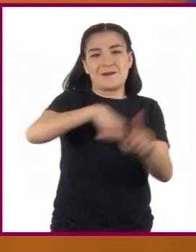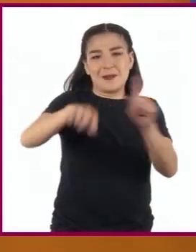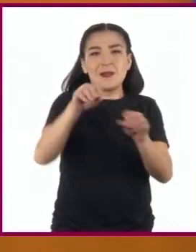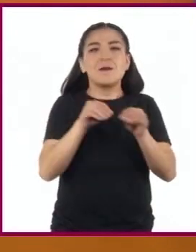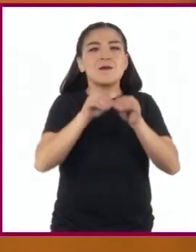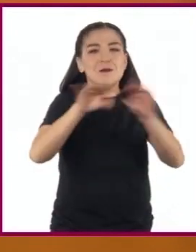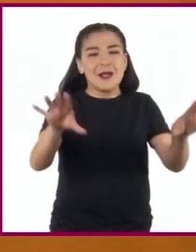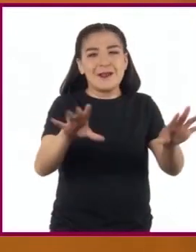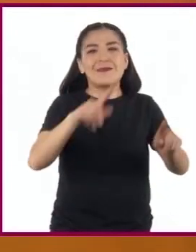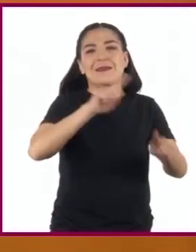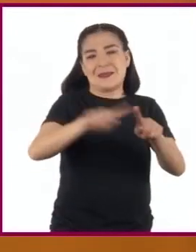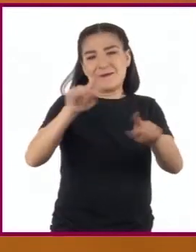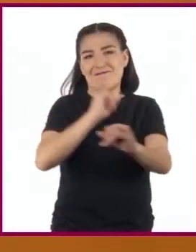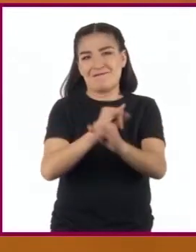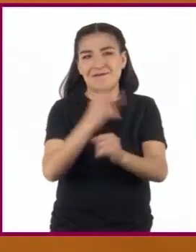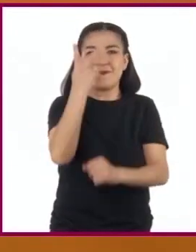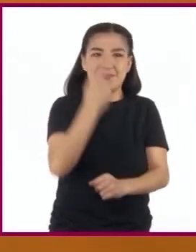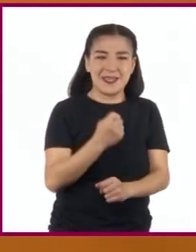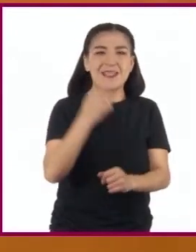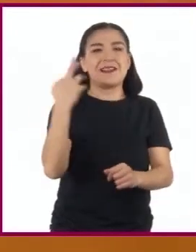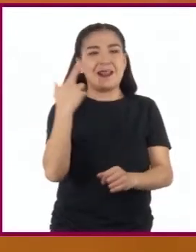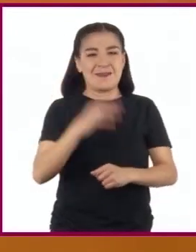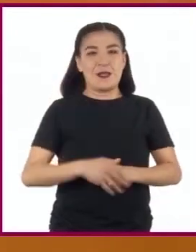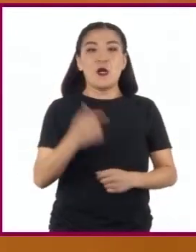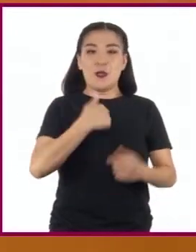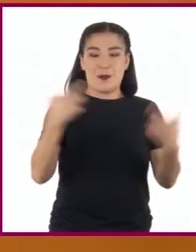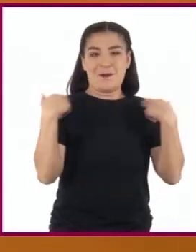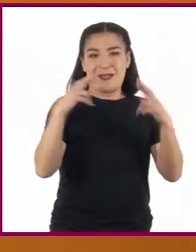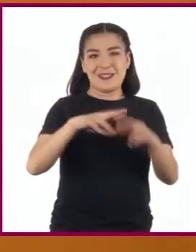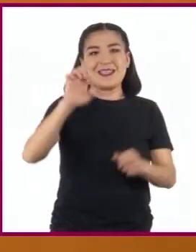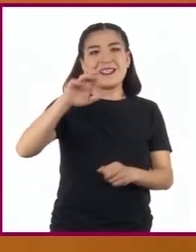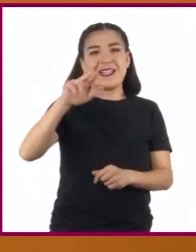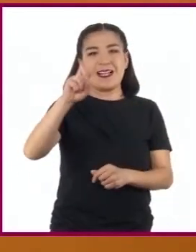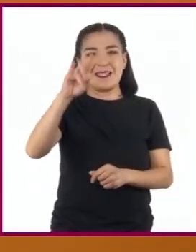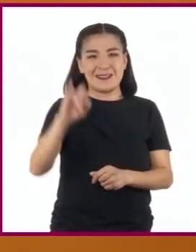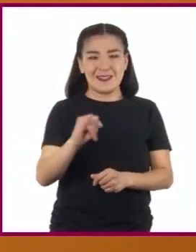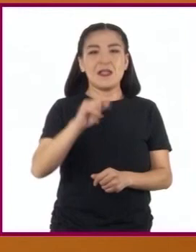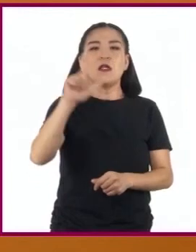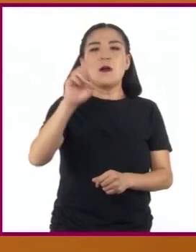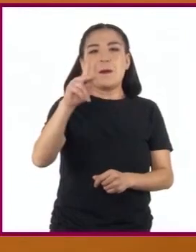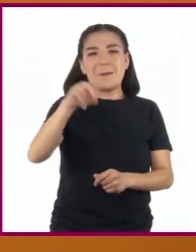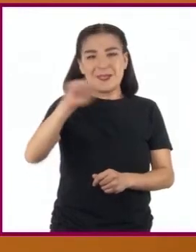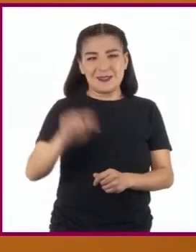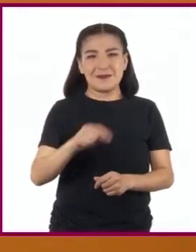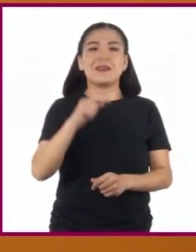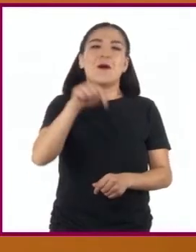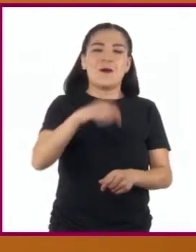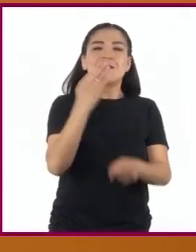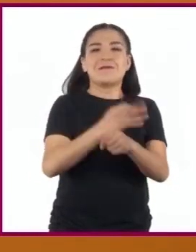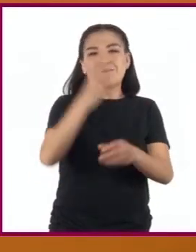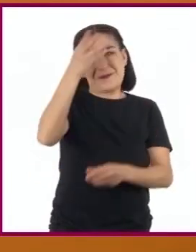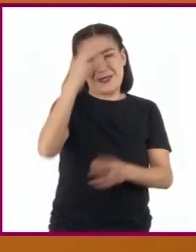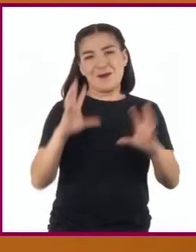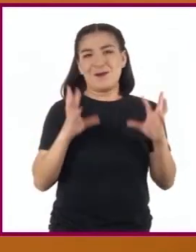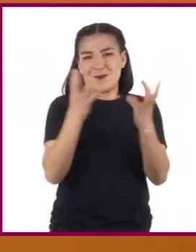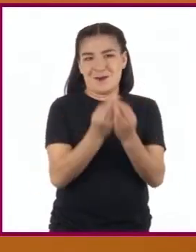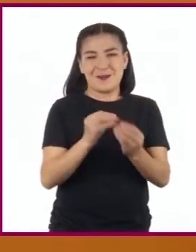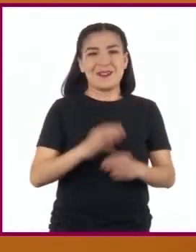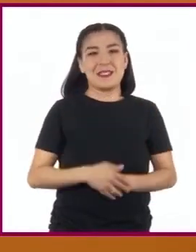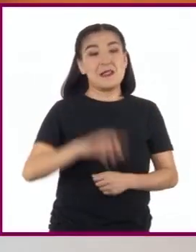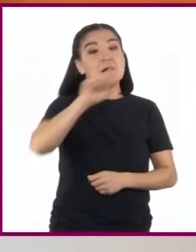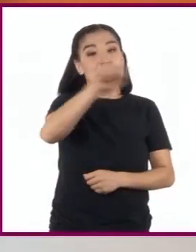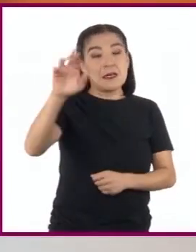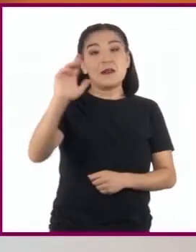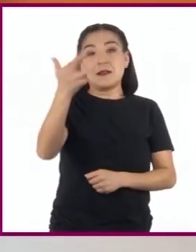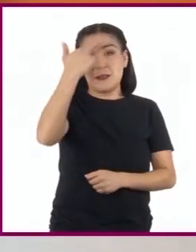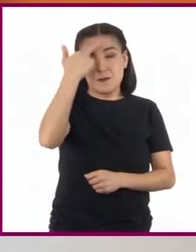publican en diversos medios. Soy la maestra Erandi Rodríguez López y en esta ocasión hemos aprendido algo juntos.